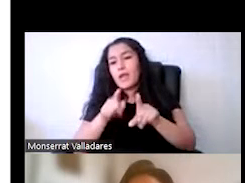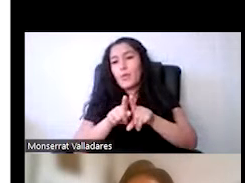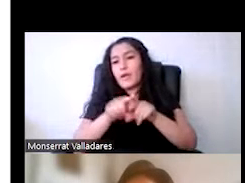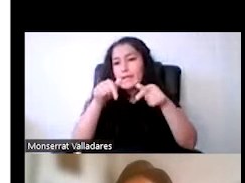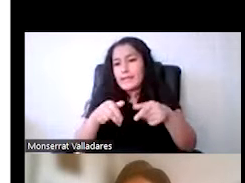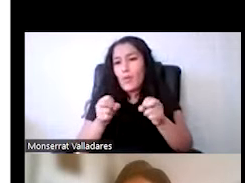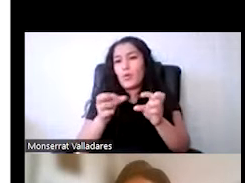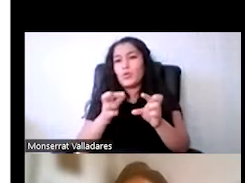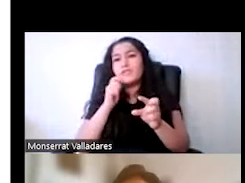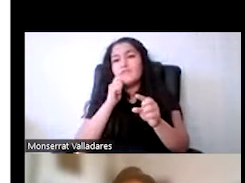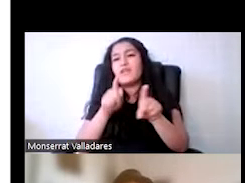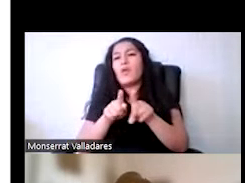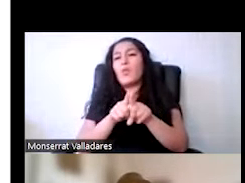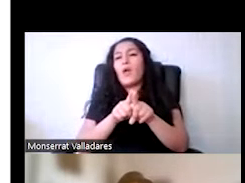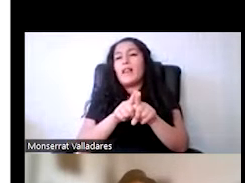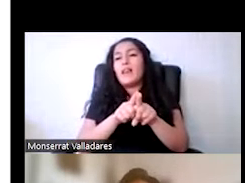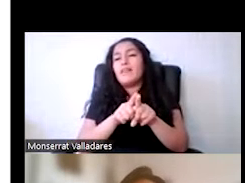más mixtas, ¿no es cierto? A veces